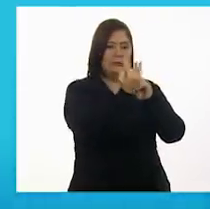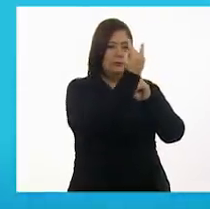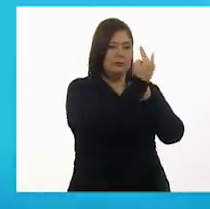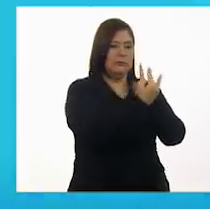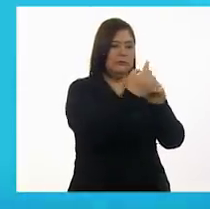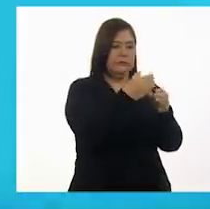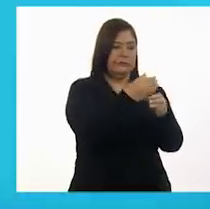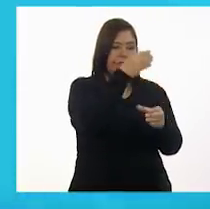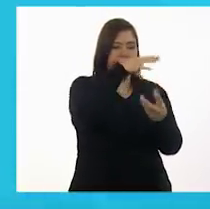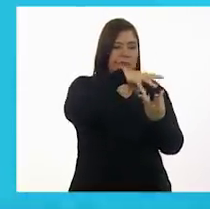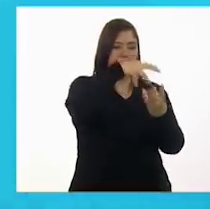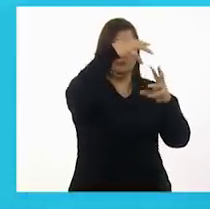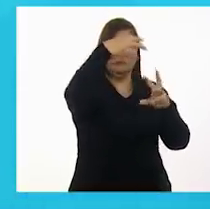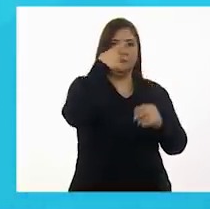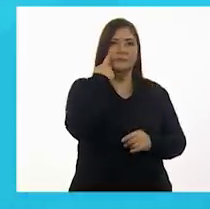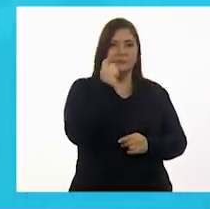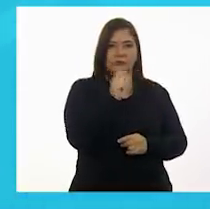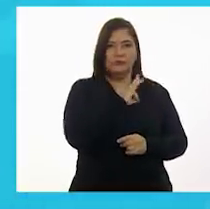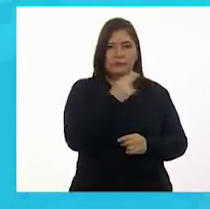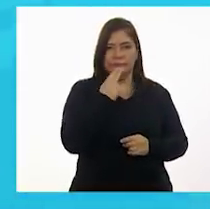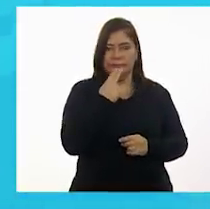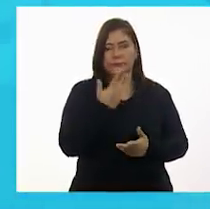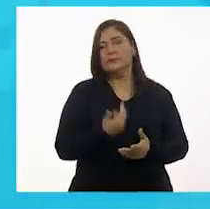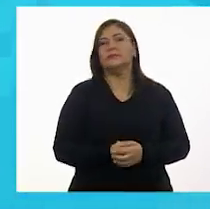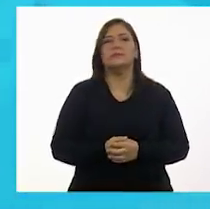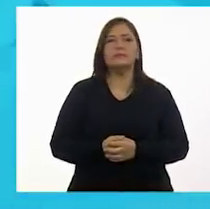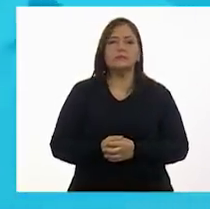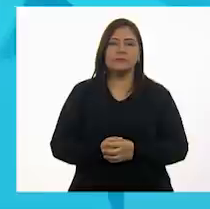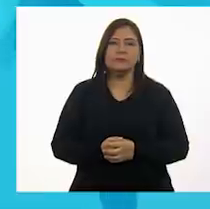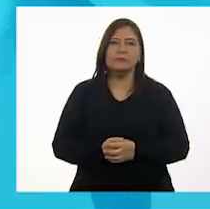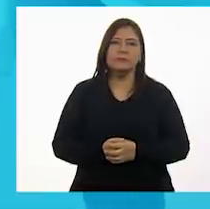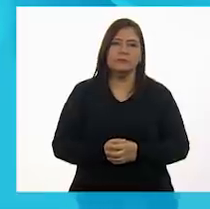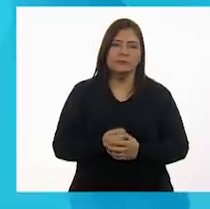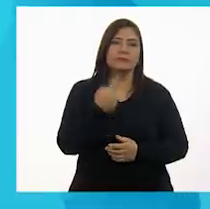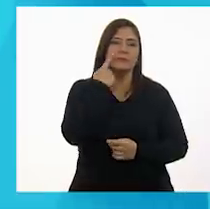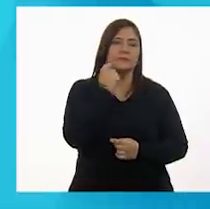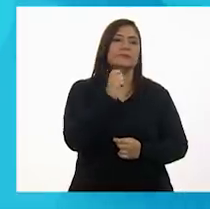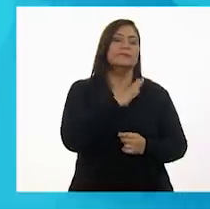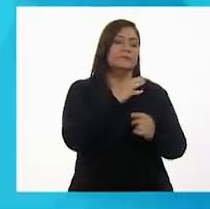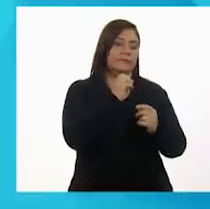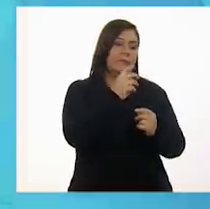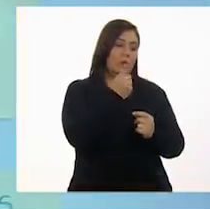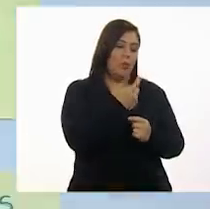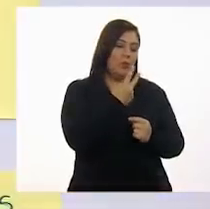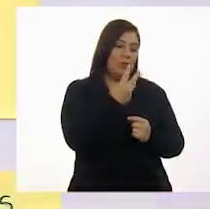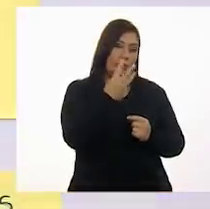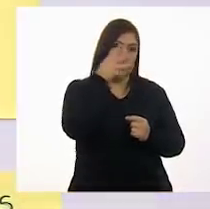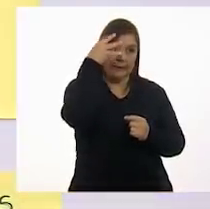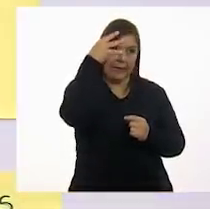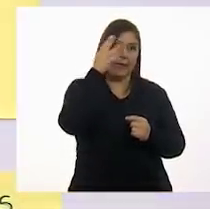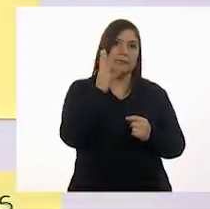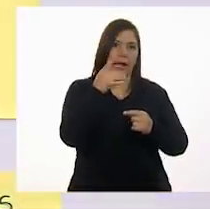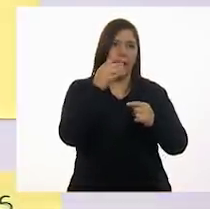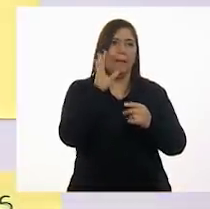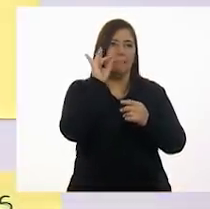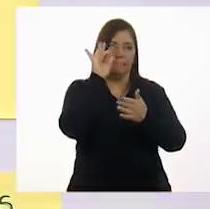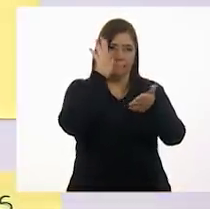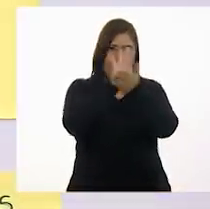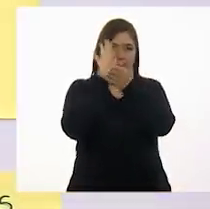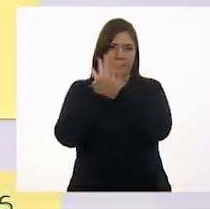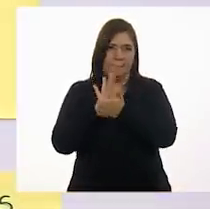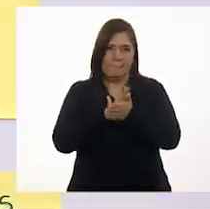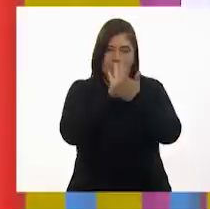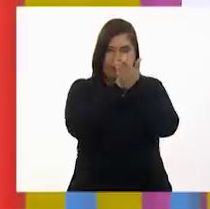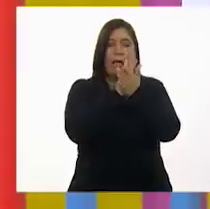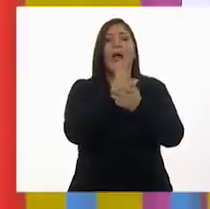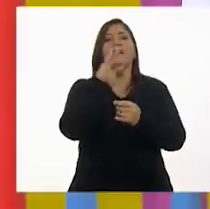que lo pegue. A ver si te caben, llevamos tres. Nos faltan otros tres. Y recordemos que